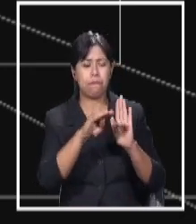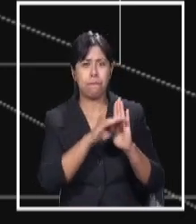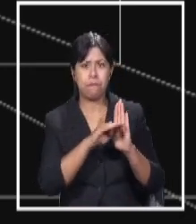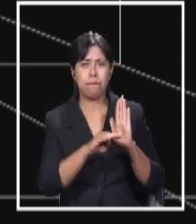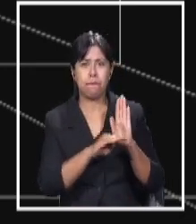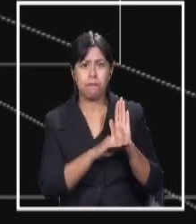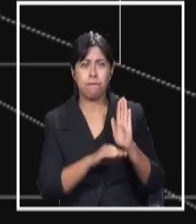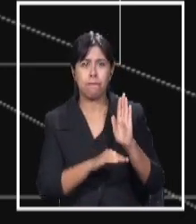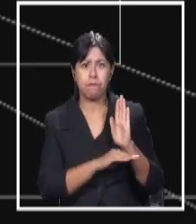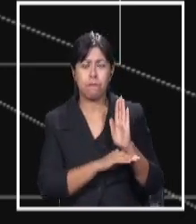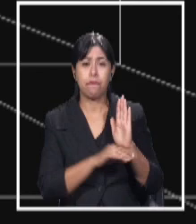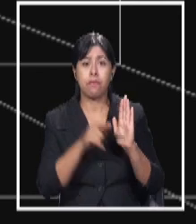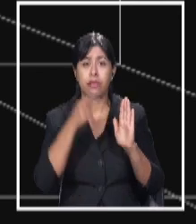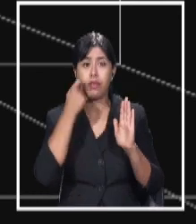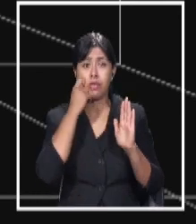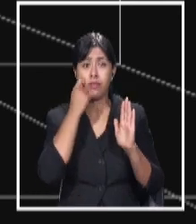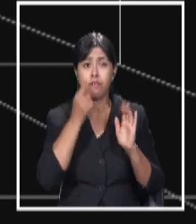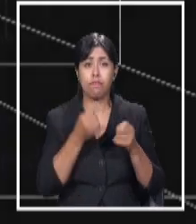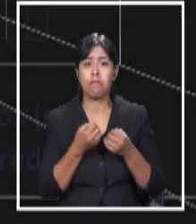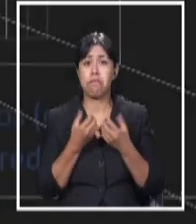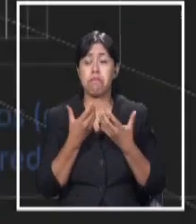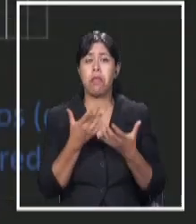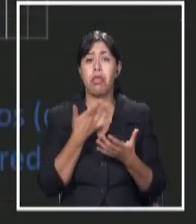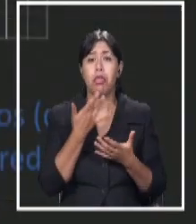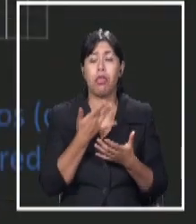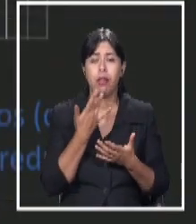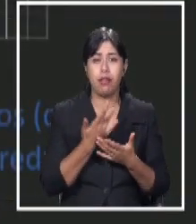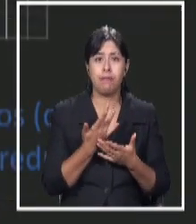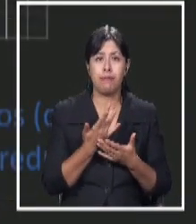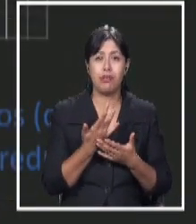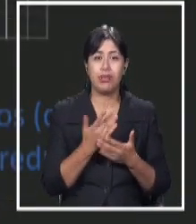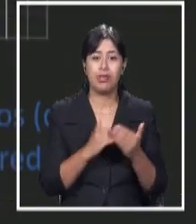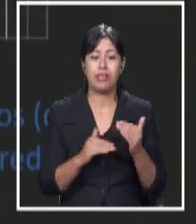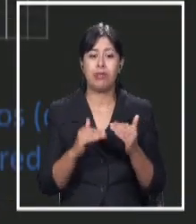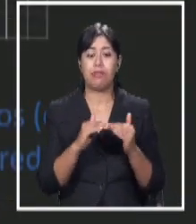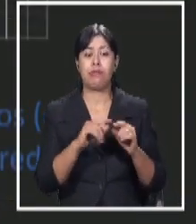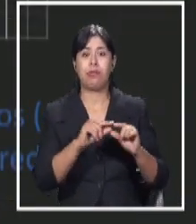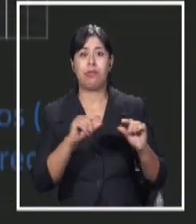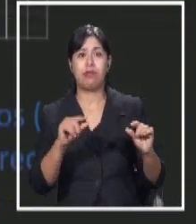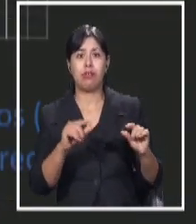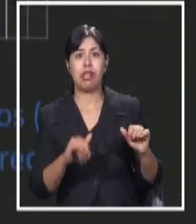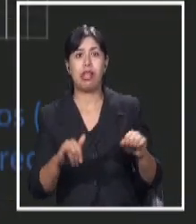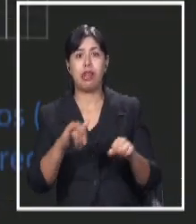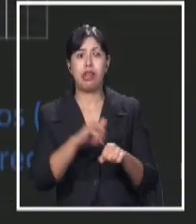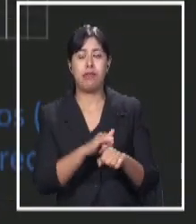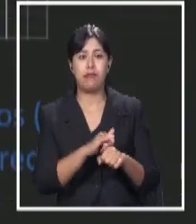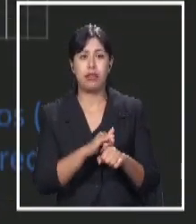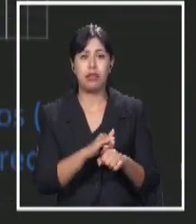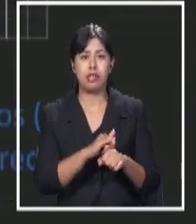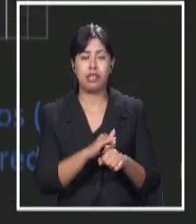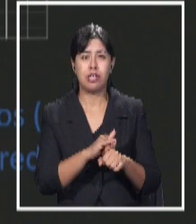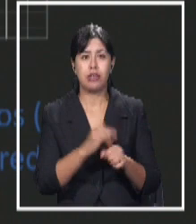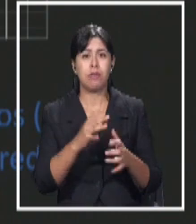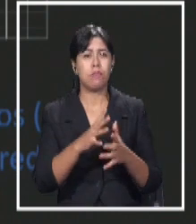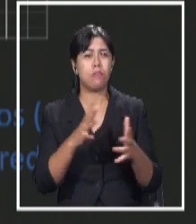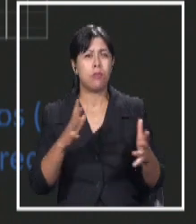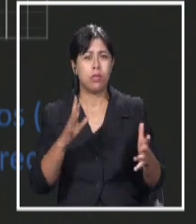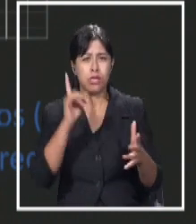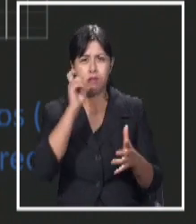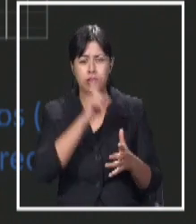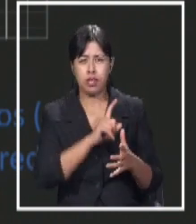más son expresiones muy simplistas que se sobreponen artificialmente a una gran complejidad, a un